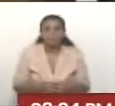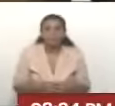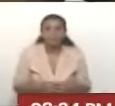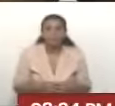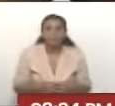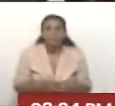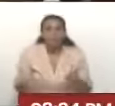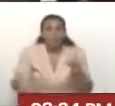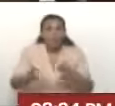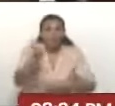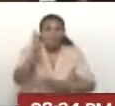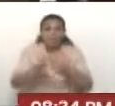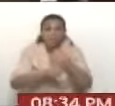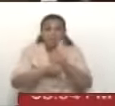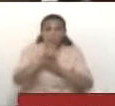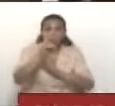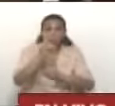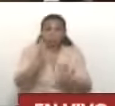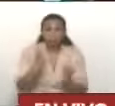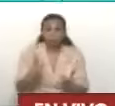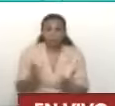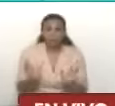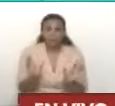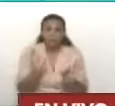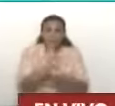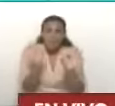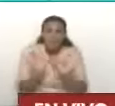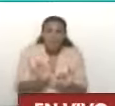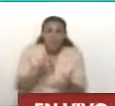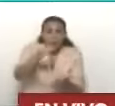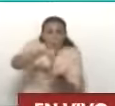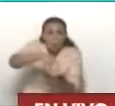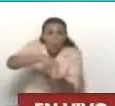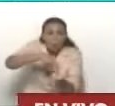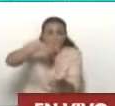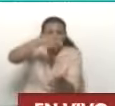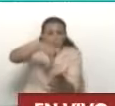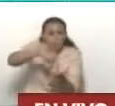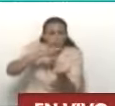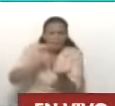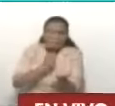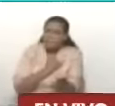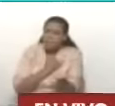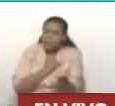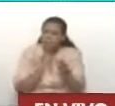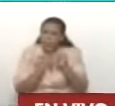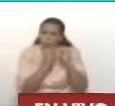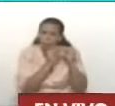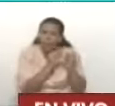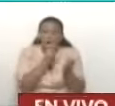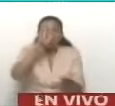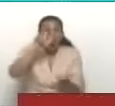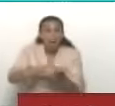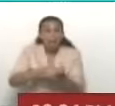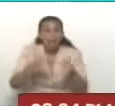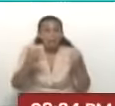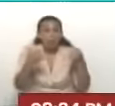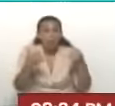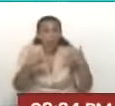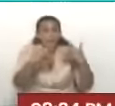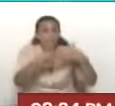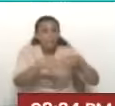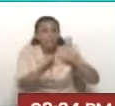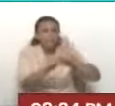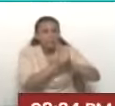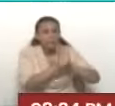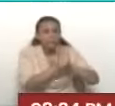hemos logrado desarrollar unos protocolos para semilla artesanal, avalados por el INEA, y como